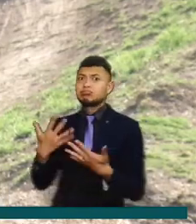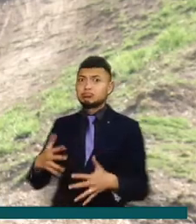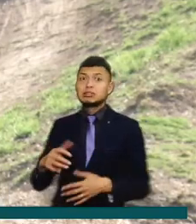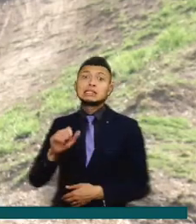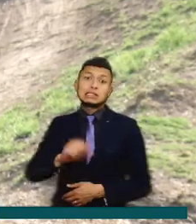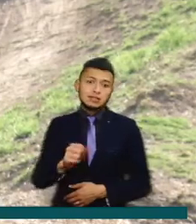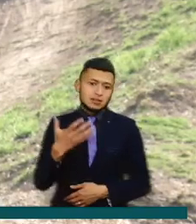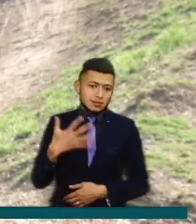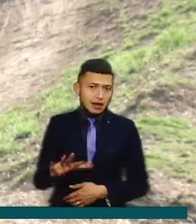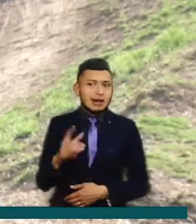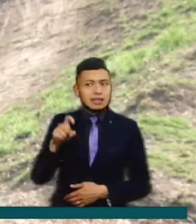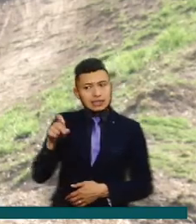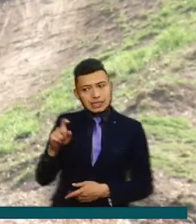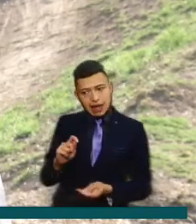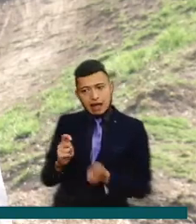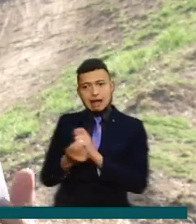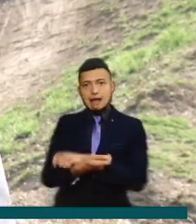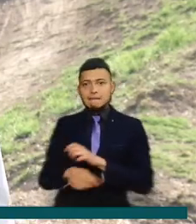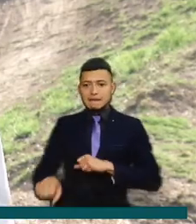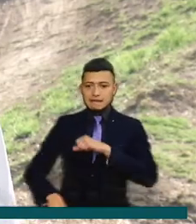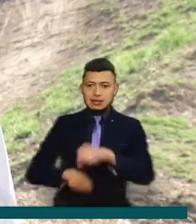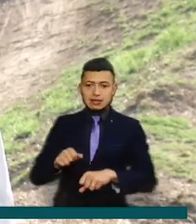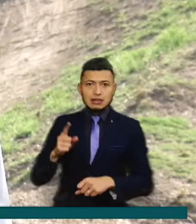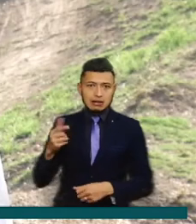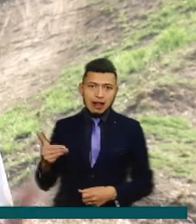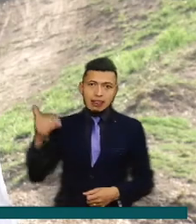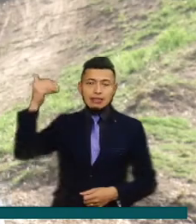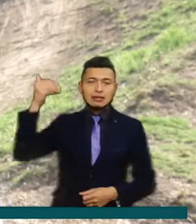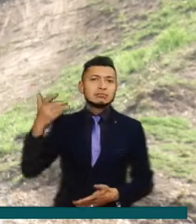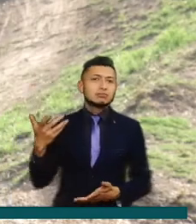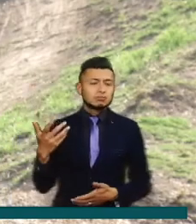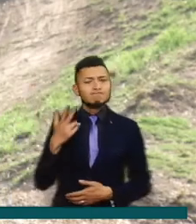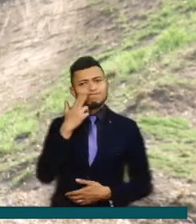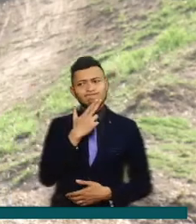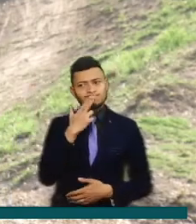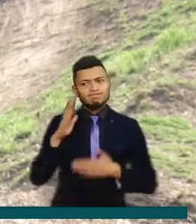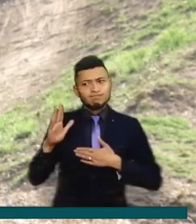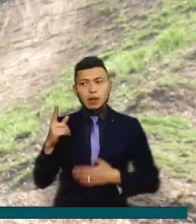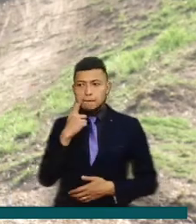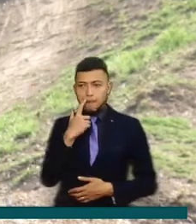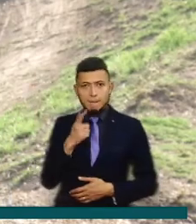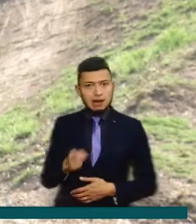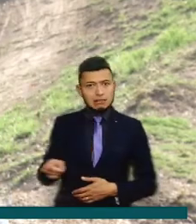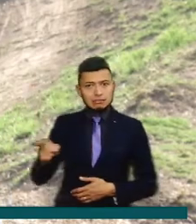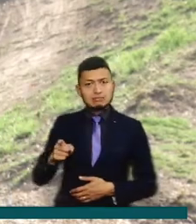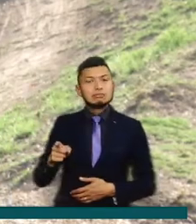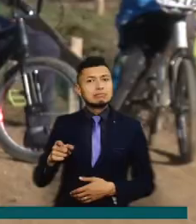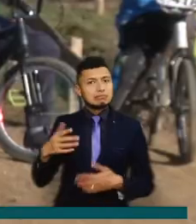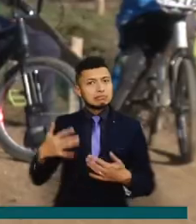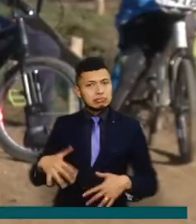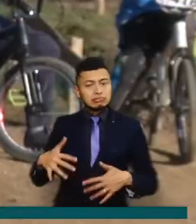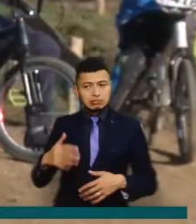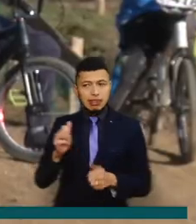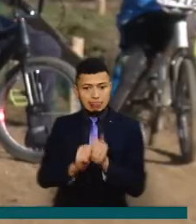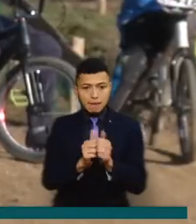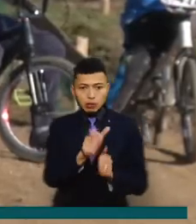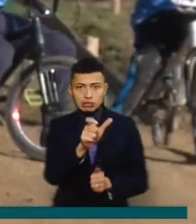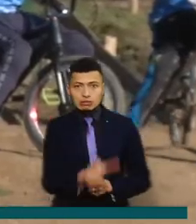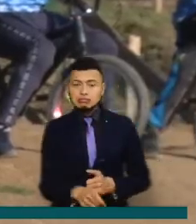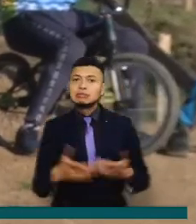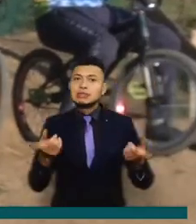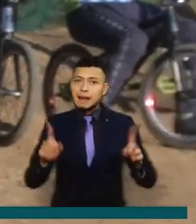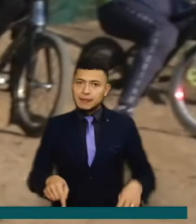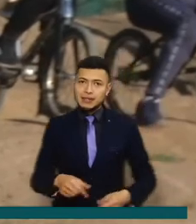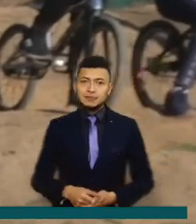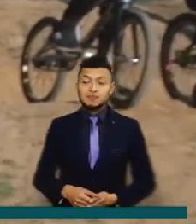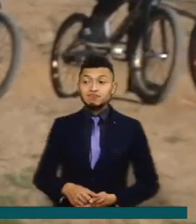talla requeríamos ese cambio de bicicleta. Incentiva, compromete a uno como papá y pues cuanto más al deportista. Siete de estos